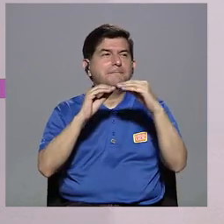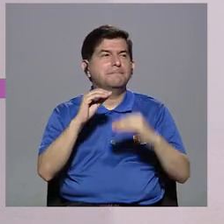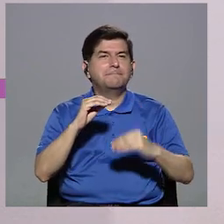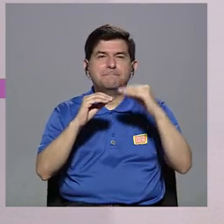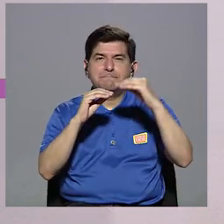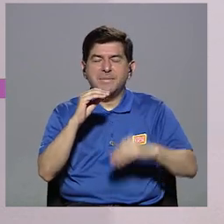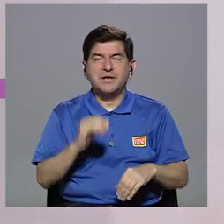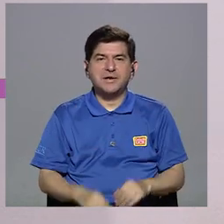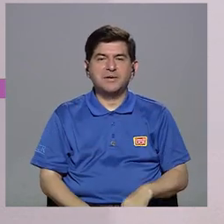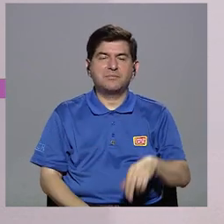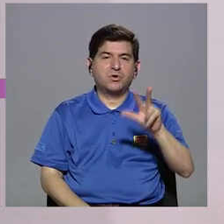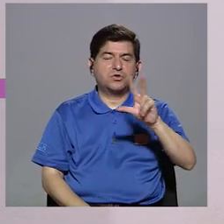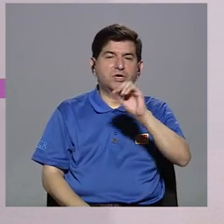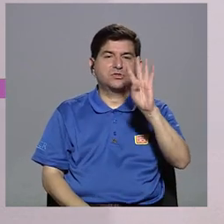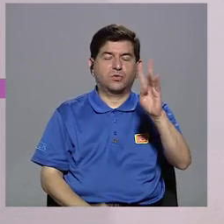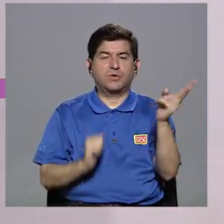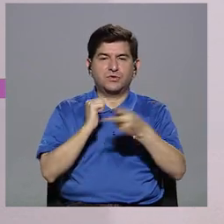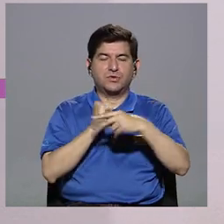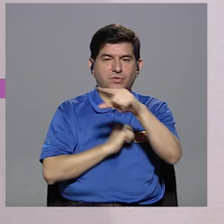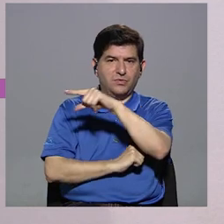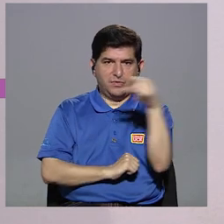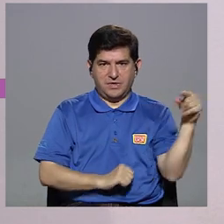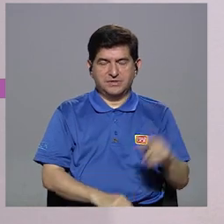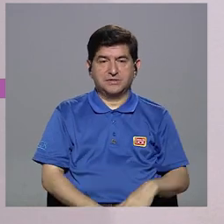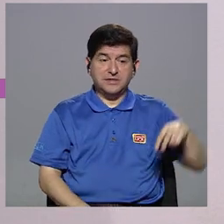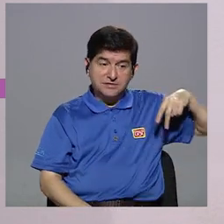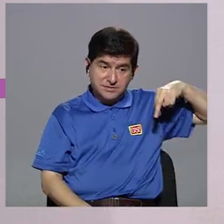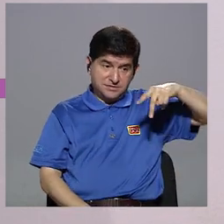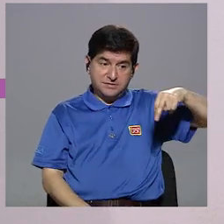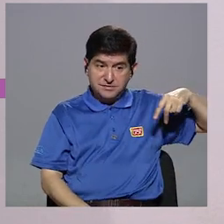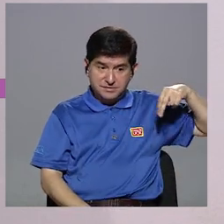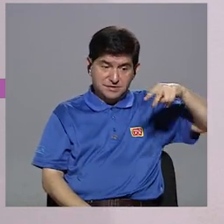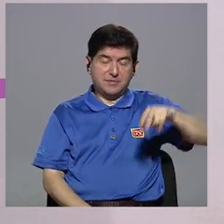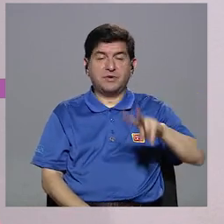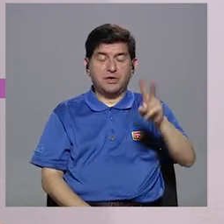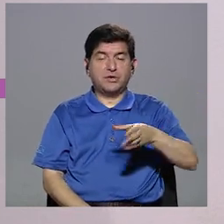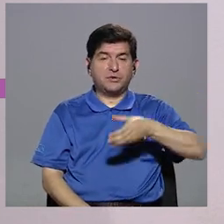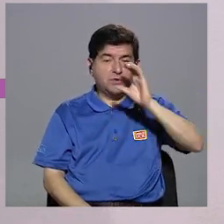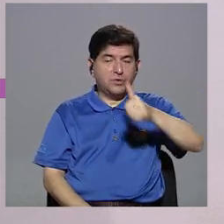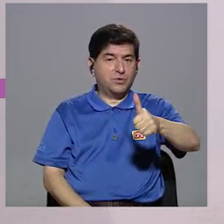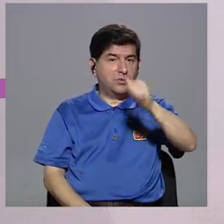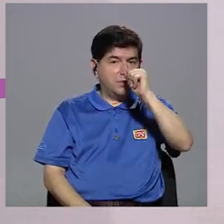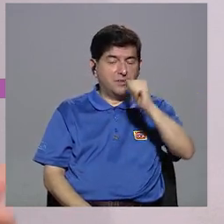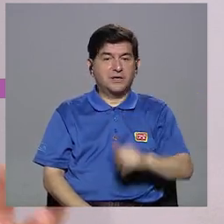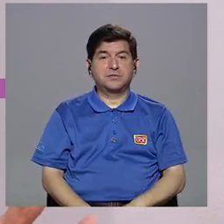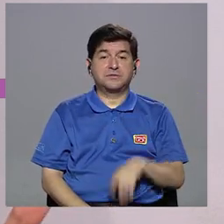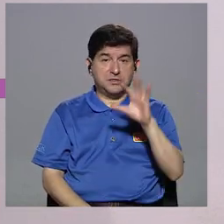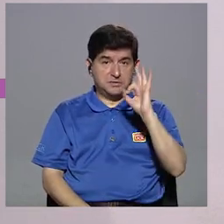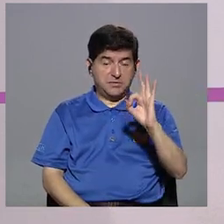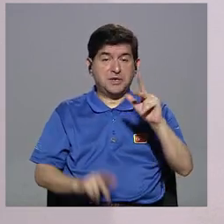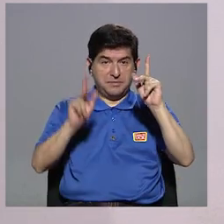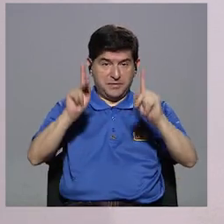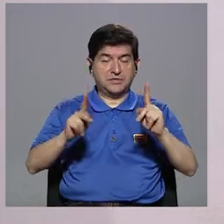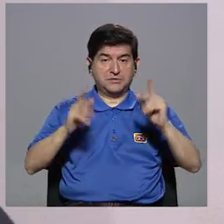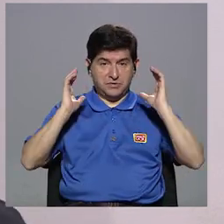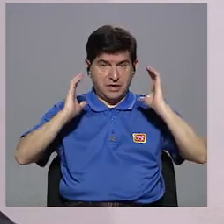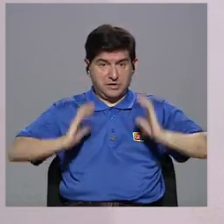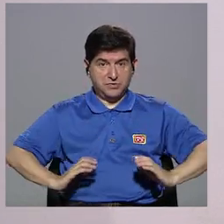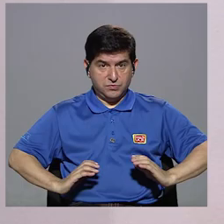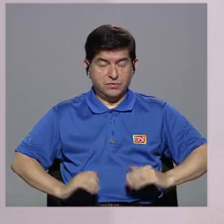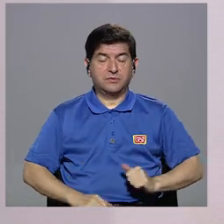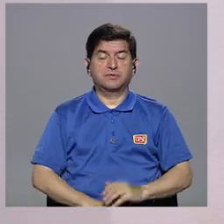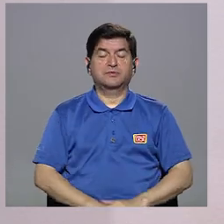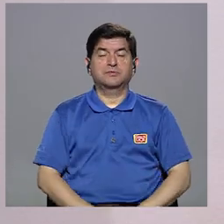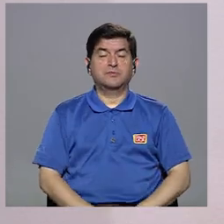por lo menos tres o cuatro veces por semana porque caminar con dos vasos de agua para que se viene tratado el cuerpo éste